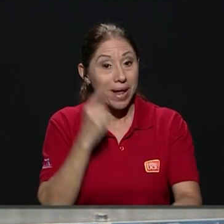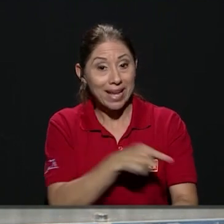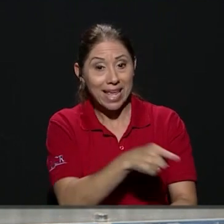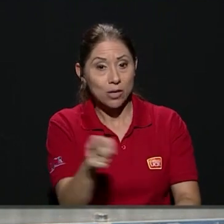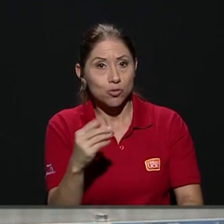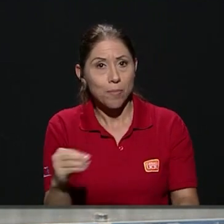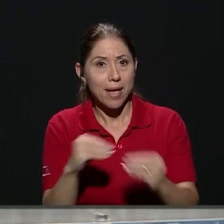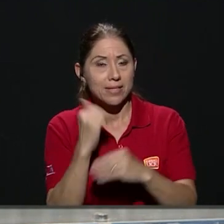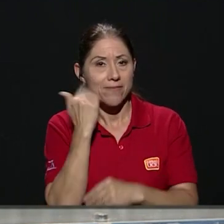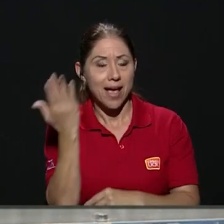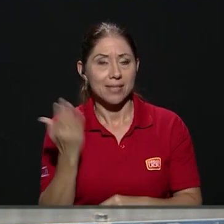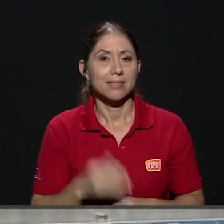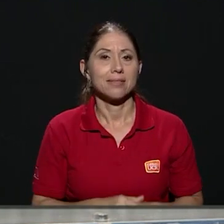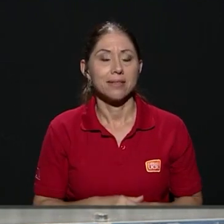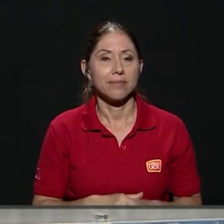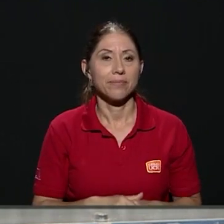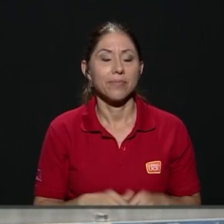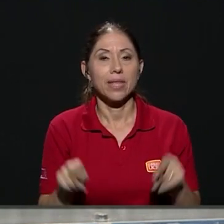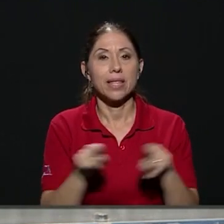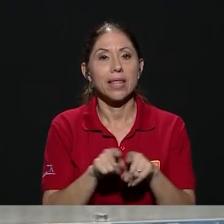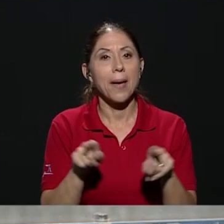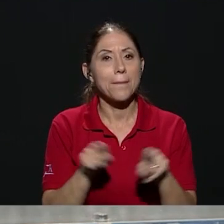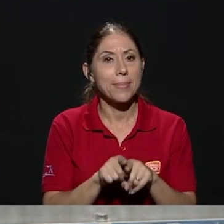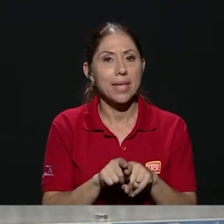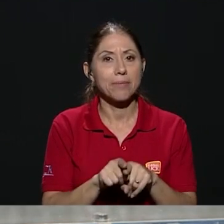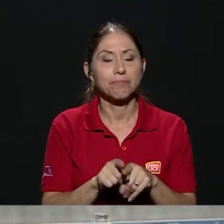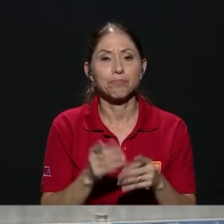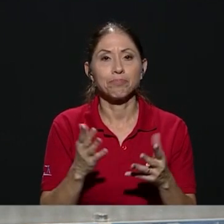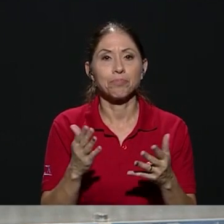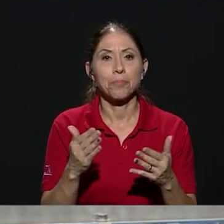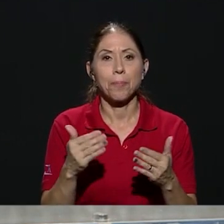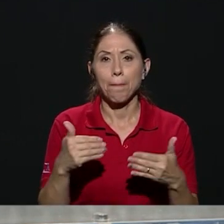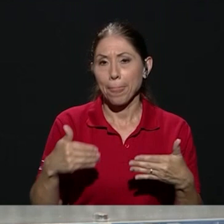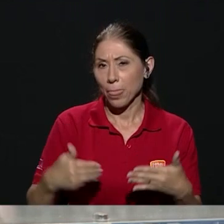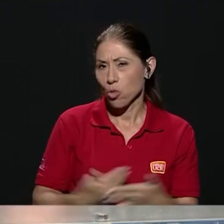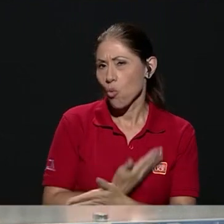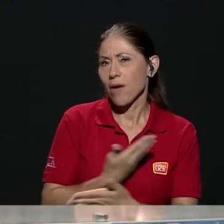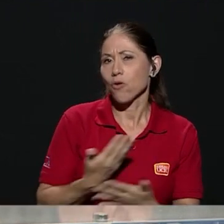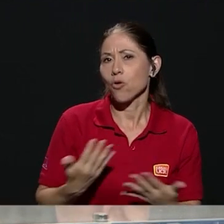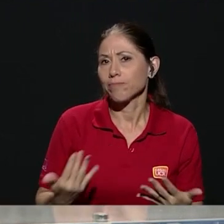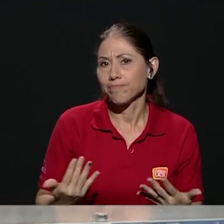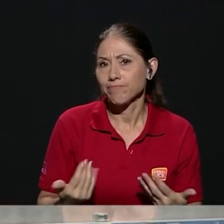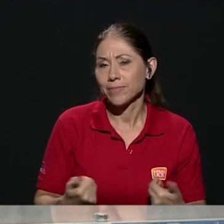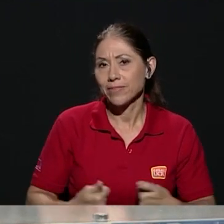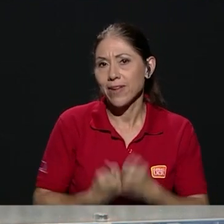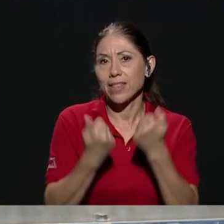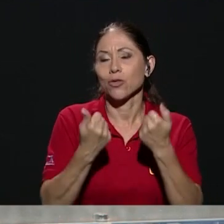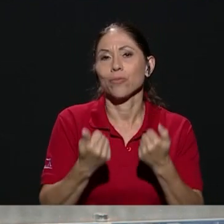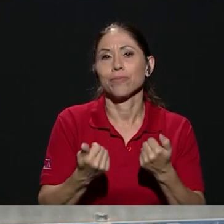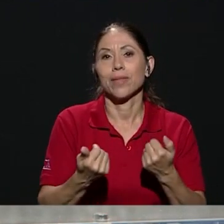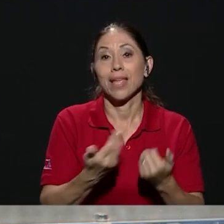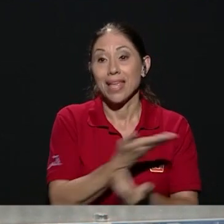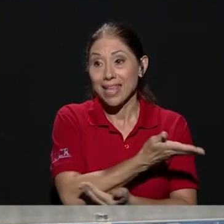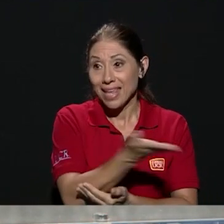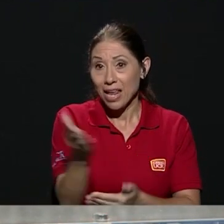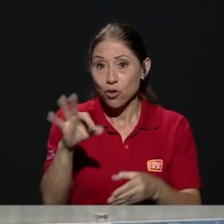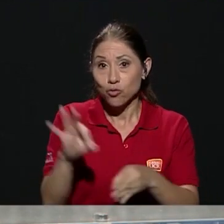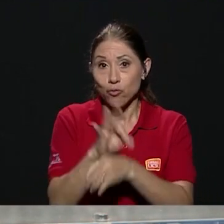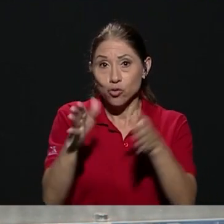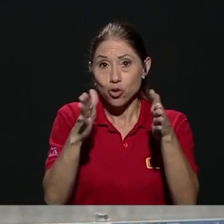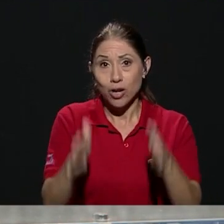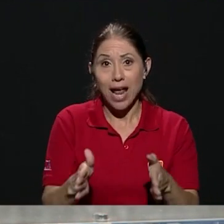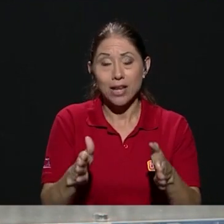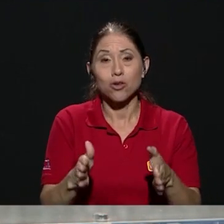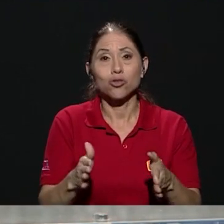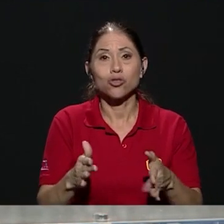poblaciones. Y tenemos también el nuevo que va a ser esa sensibilización hacia los